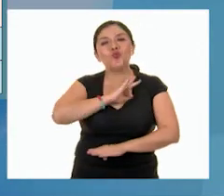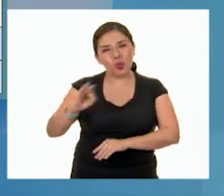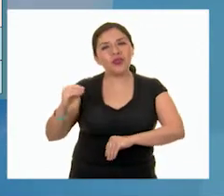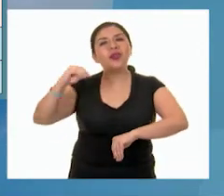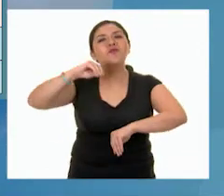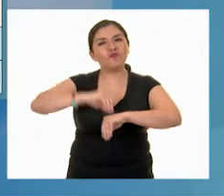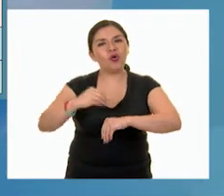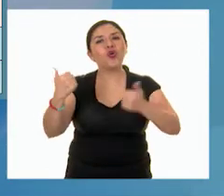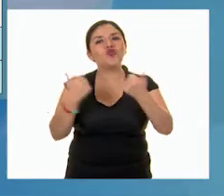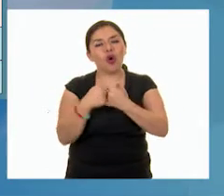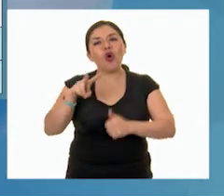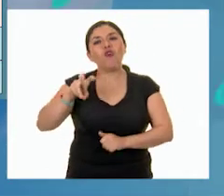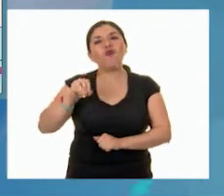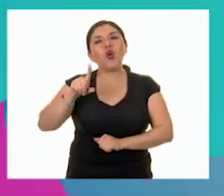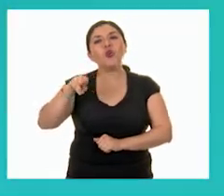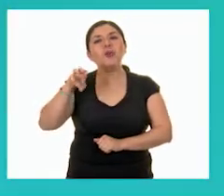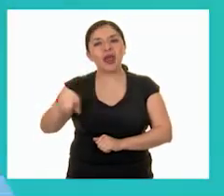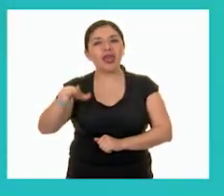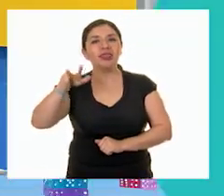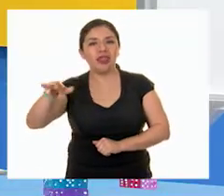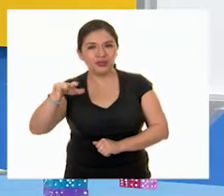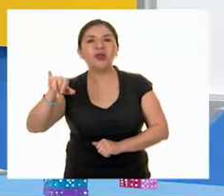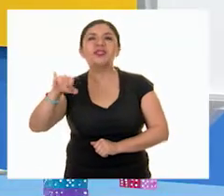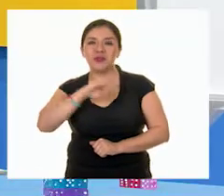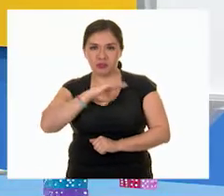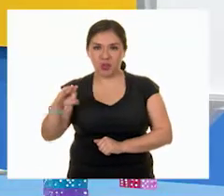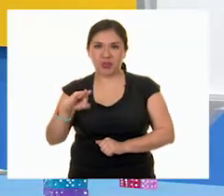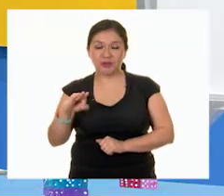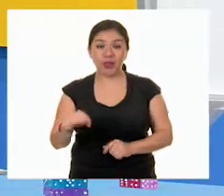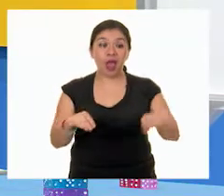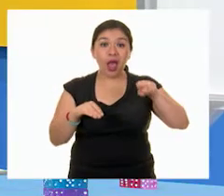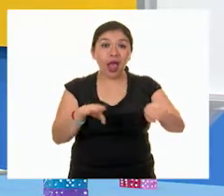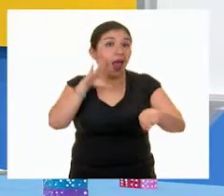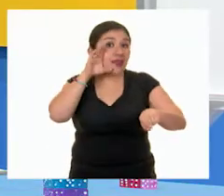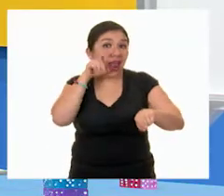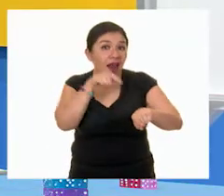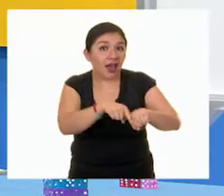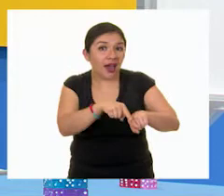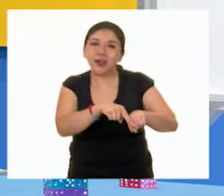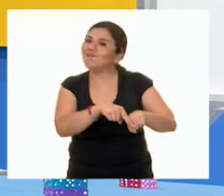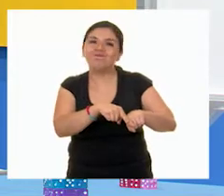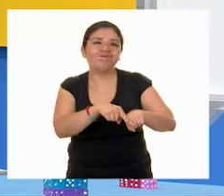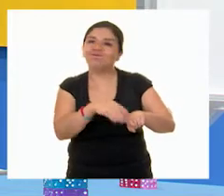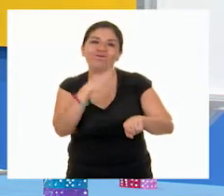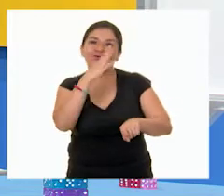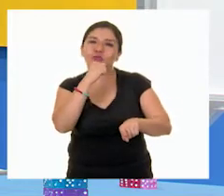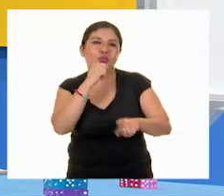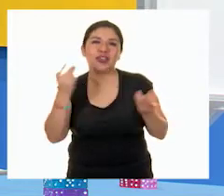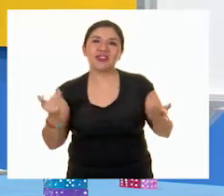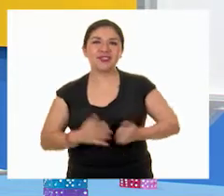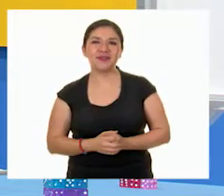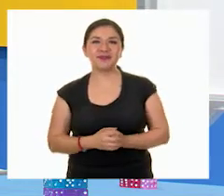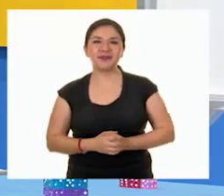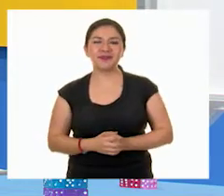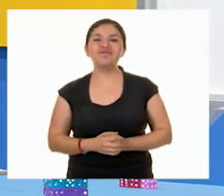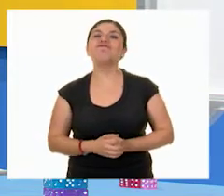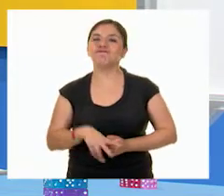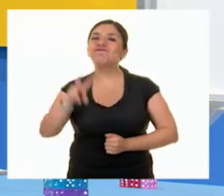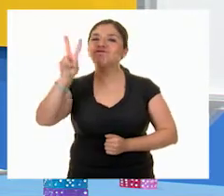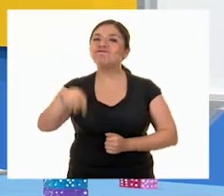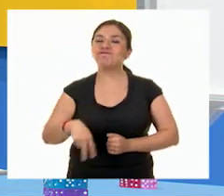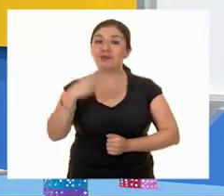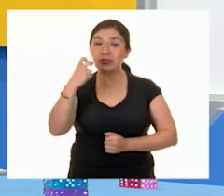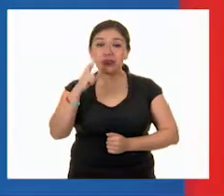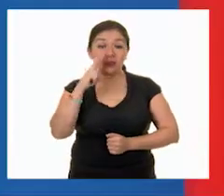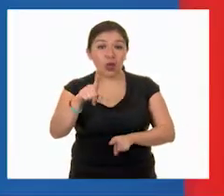o tiene un volumen de 18 cubos y el prisma anaranjado no, ¿verdad? Así es, ya vimos